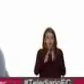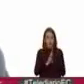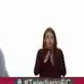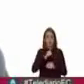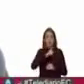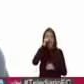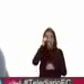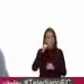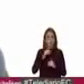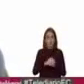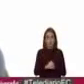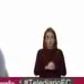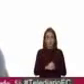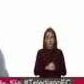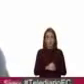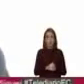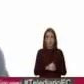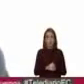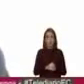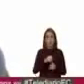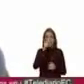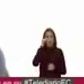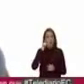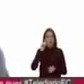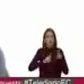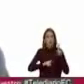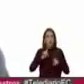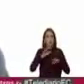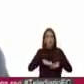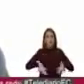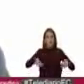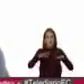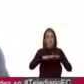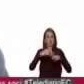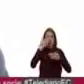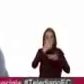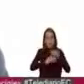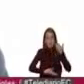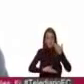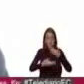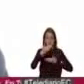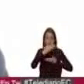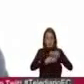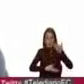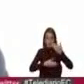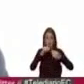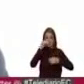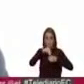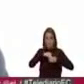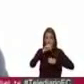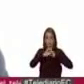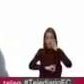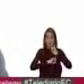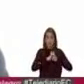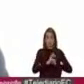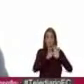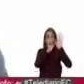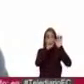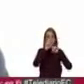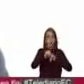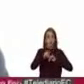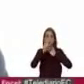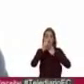circuló un documento del Fondo Monetario en el que se mencionaba que ellos pronostican una contracción de 6,7%